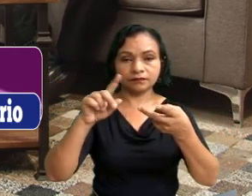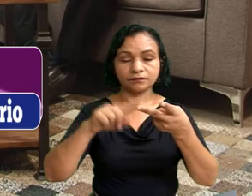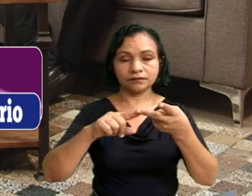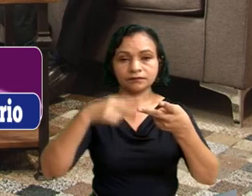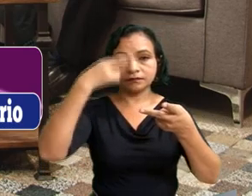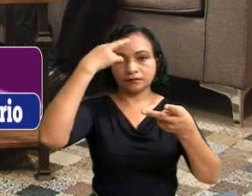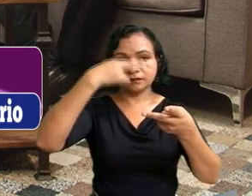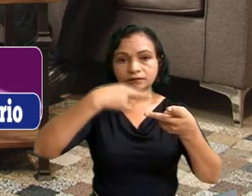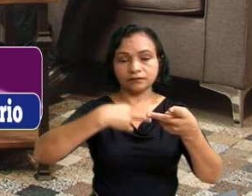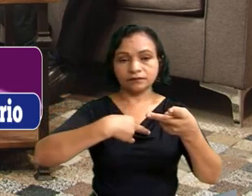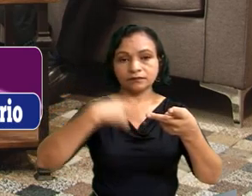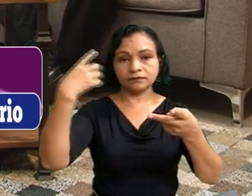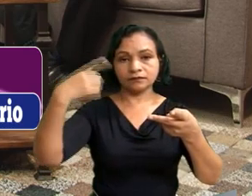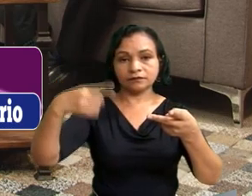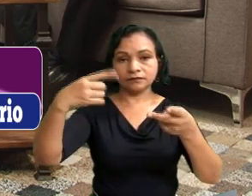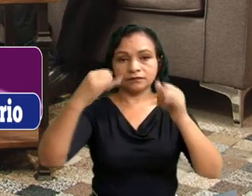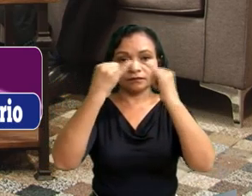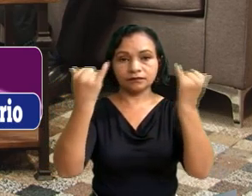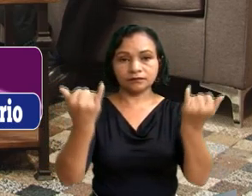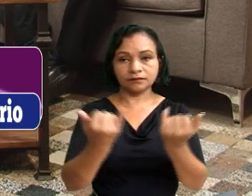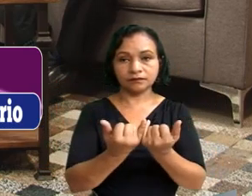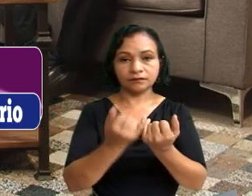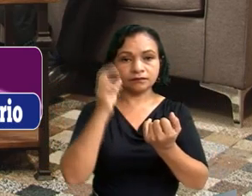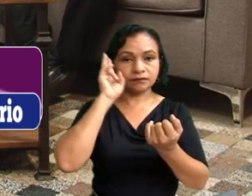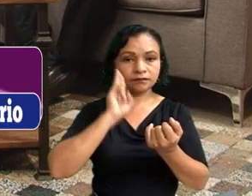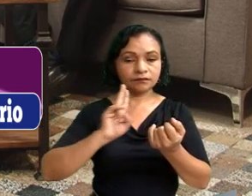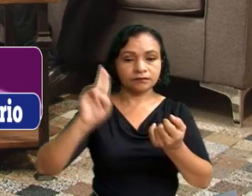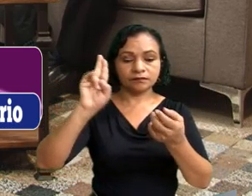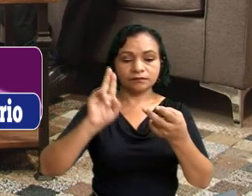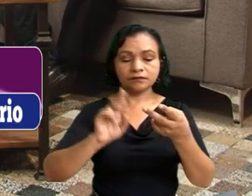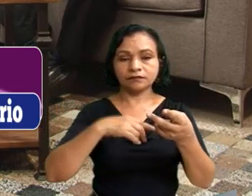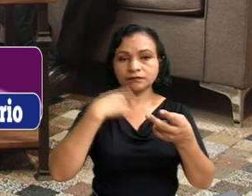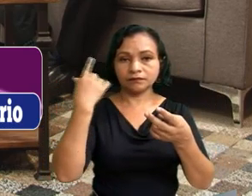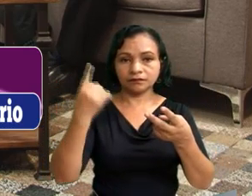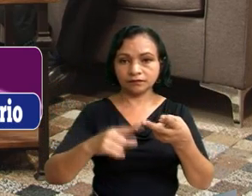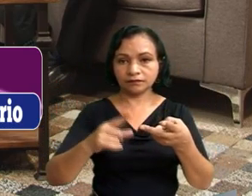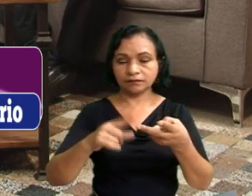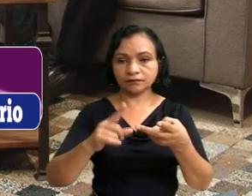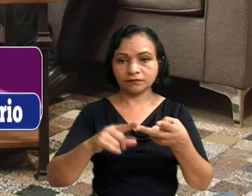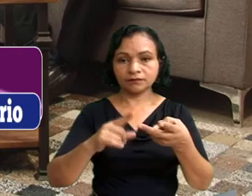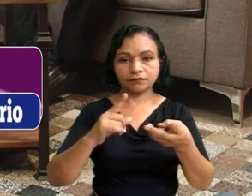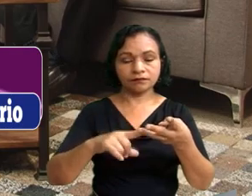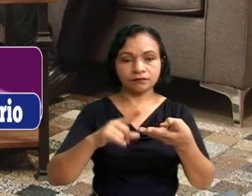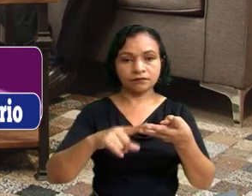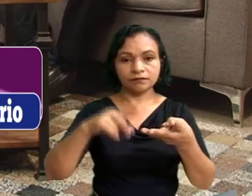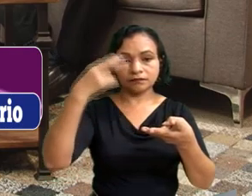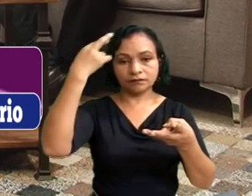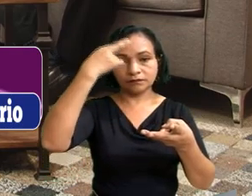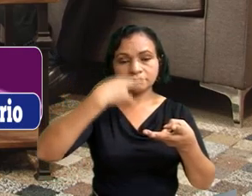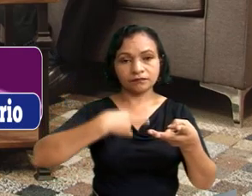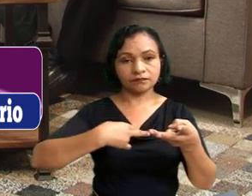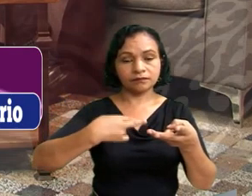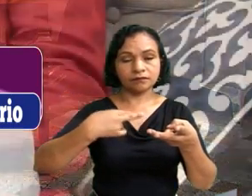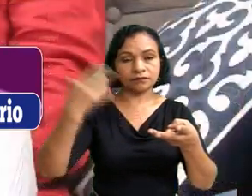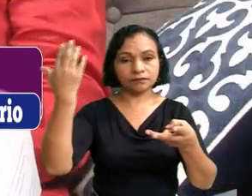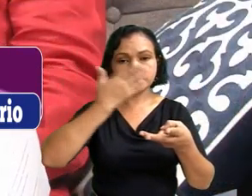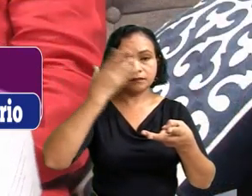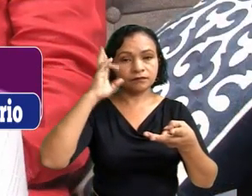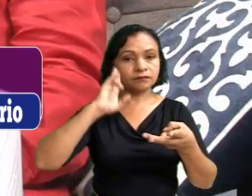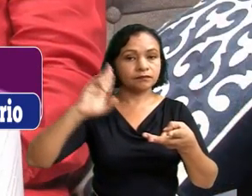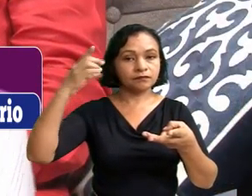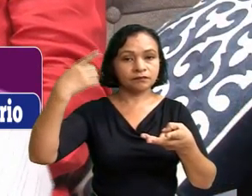de derecho internacional de la universidad de edimburgo el catedrático de derecho internacional